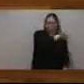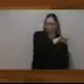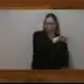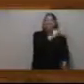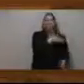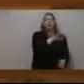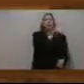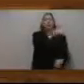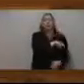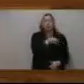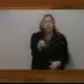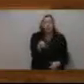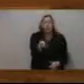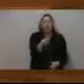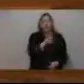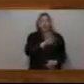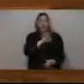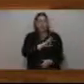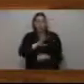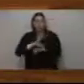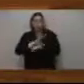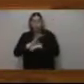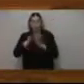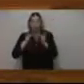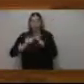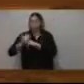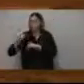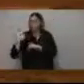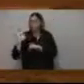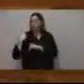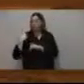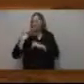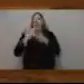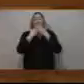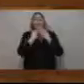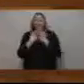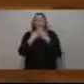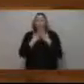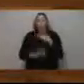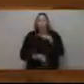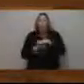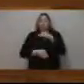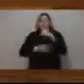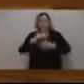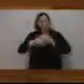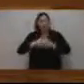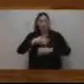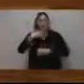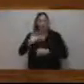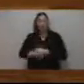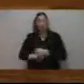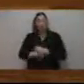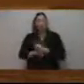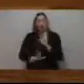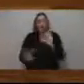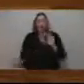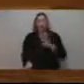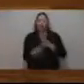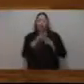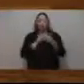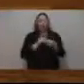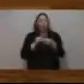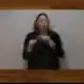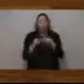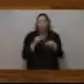Sigue diciendo el señor Torre, bueno, pues con ese estudio de viabilidad, en octubre se solicita al Ministerio que se incluya esa planta en la documentación que se está